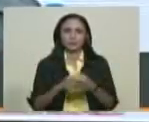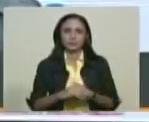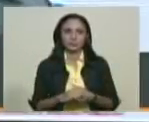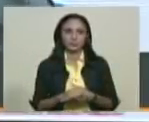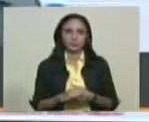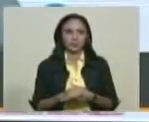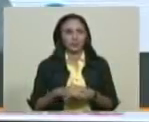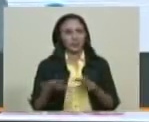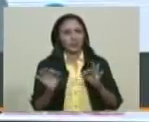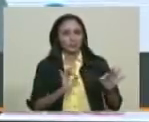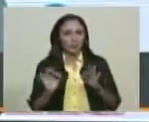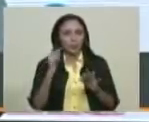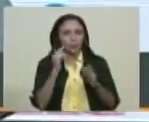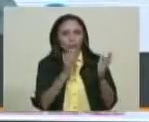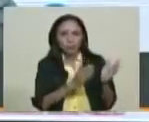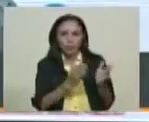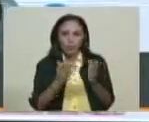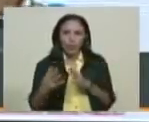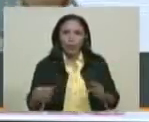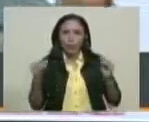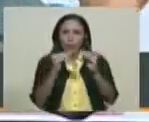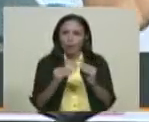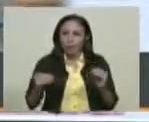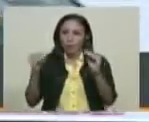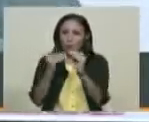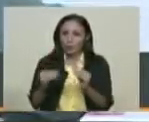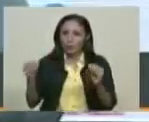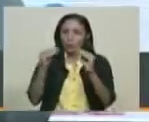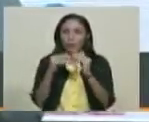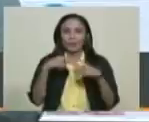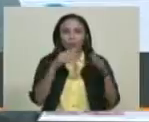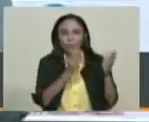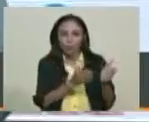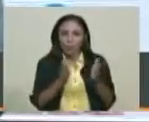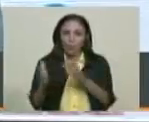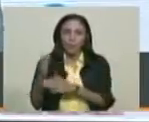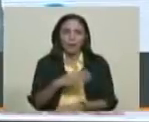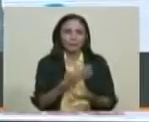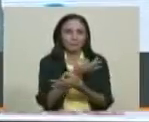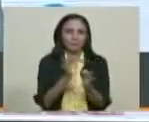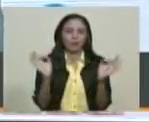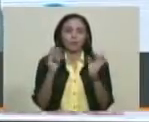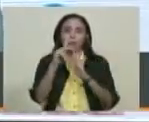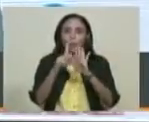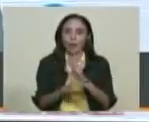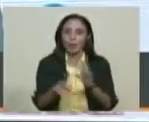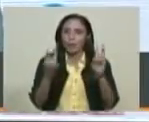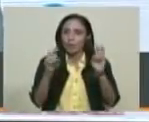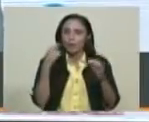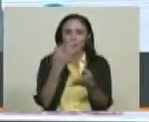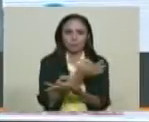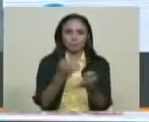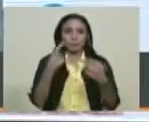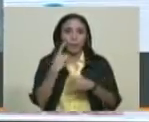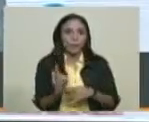bien articulado en todas sus dimensiones. Primera vez que tenemos un programa